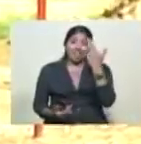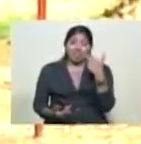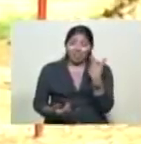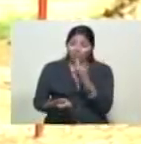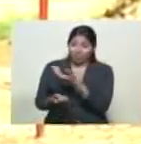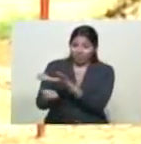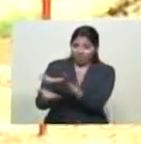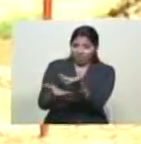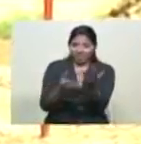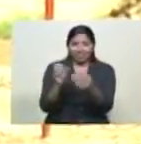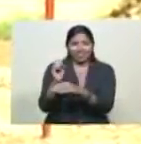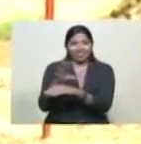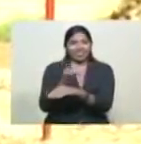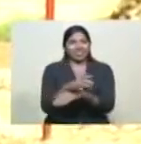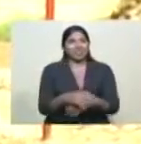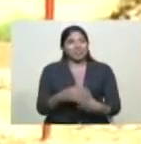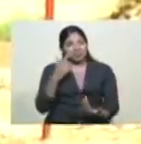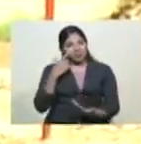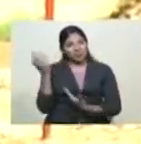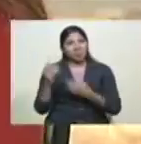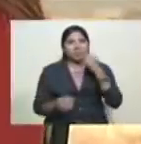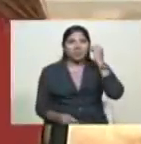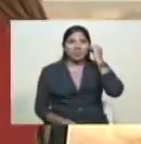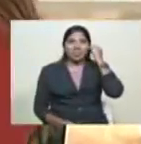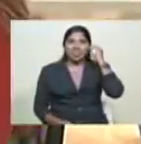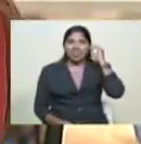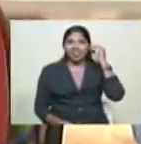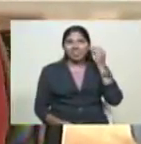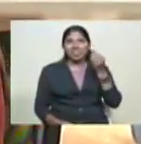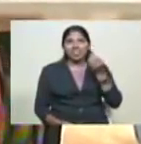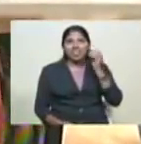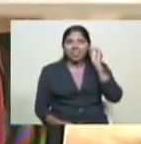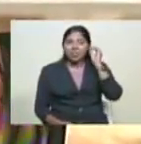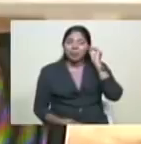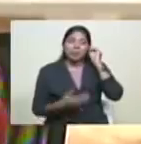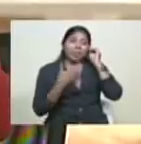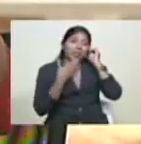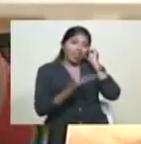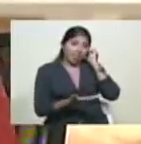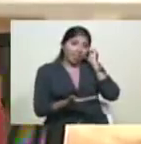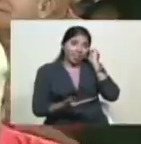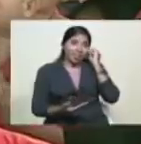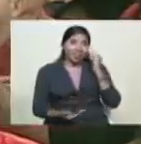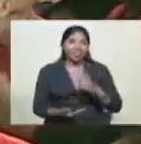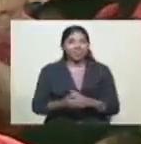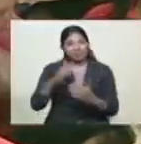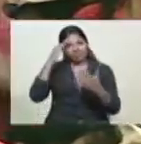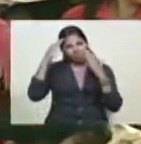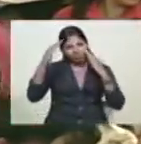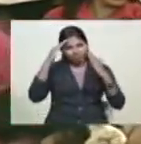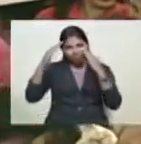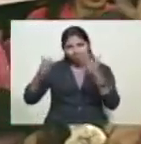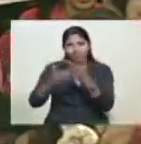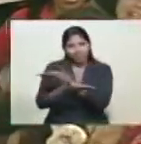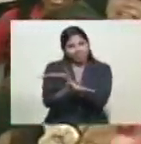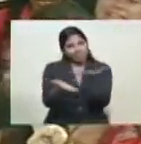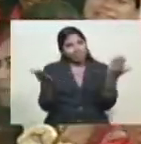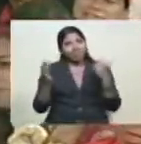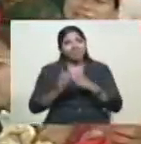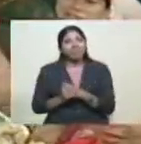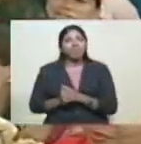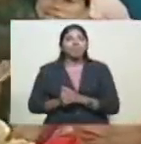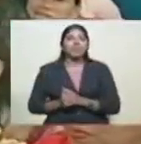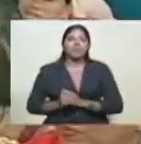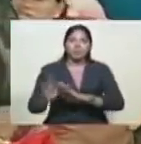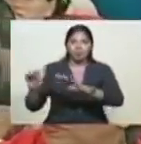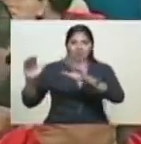pueblo de Nueva Esparta y al pueblo de Venezuela. Silvia, por favor. Sí, bueno, gracias, presidente. Primero que todo, saludar aquí a este pueblo